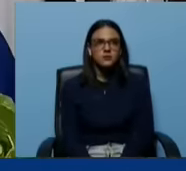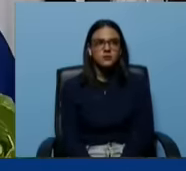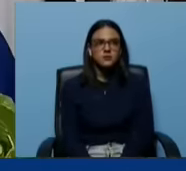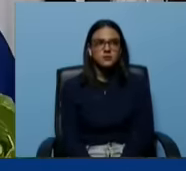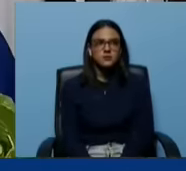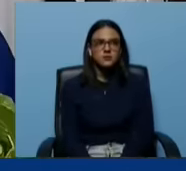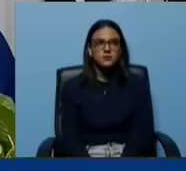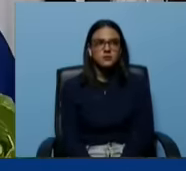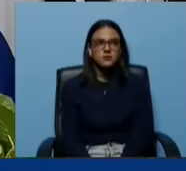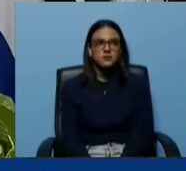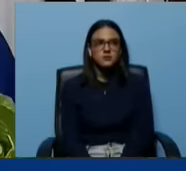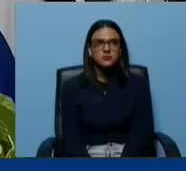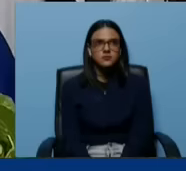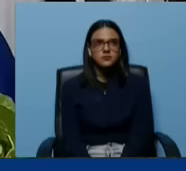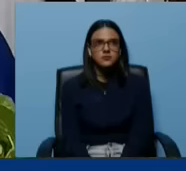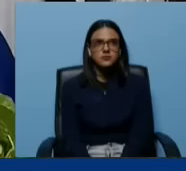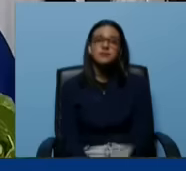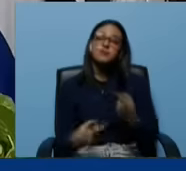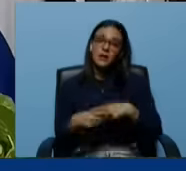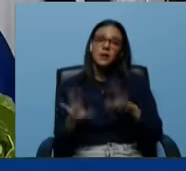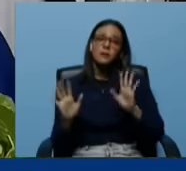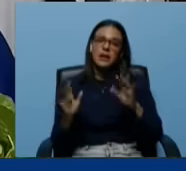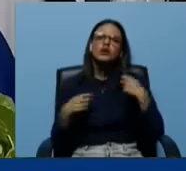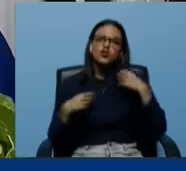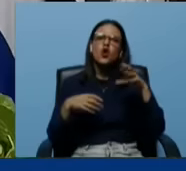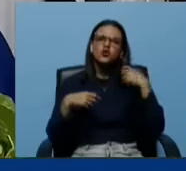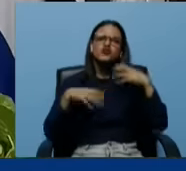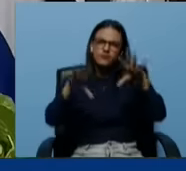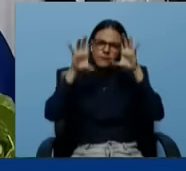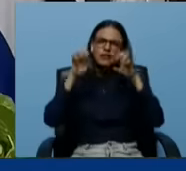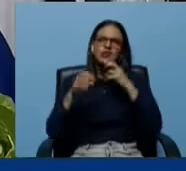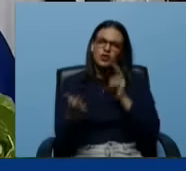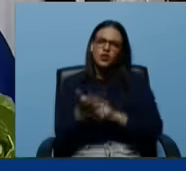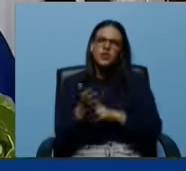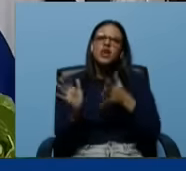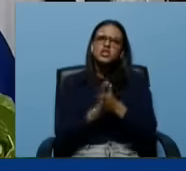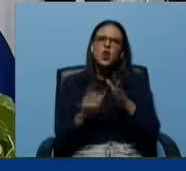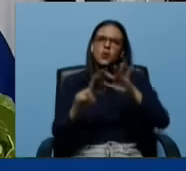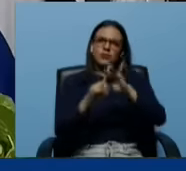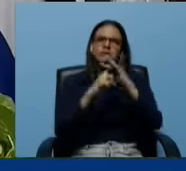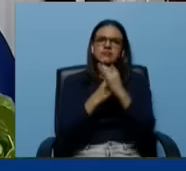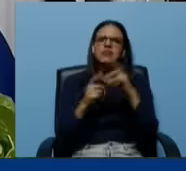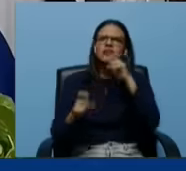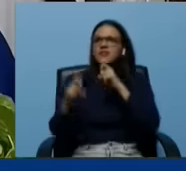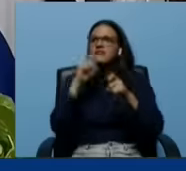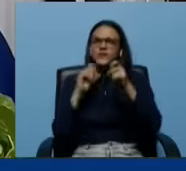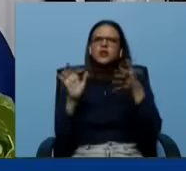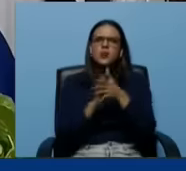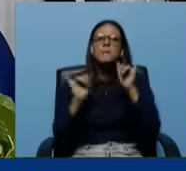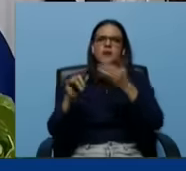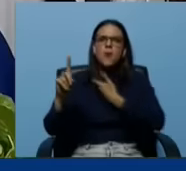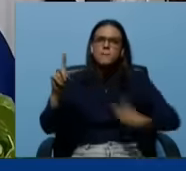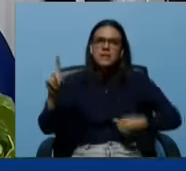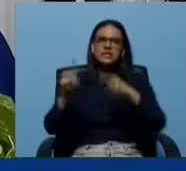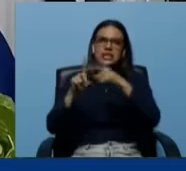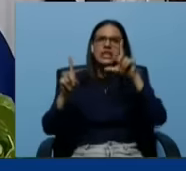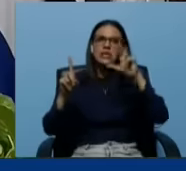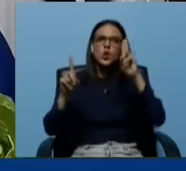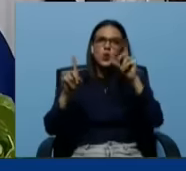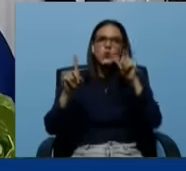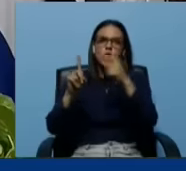Pero entiendo las dificultades, lógicamente, que tiene Lula.